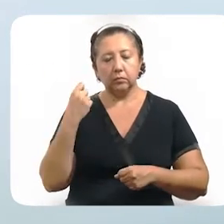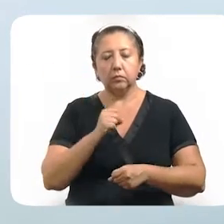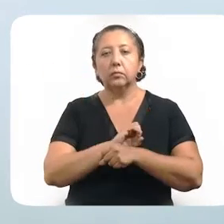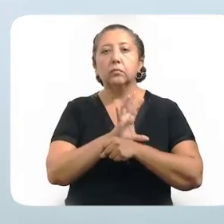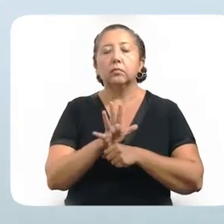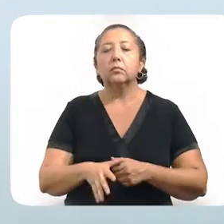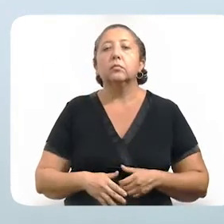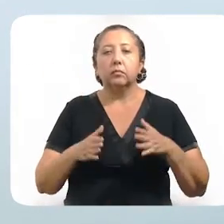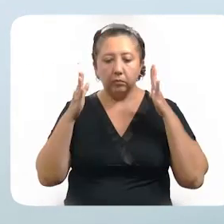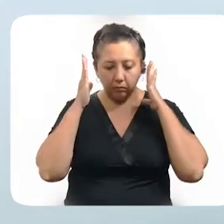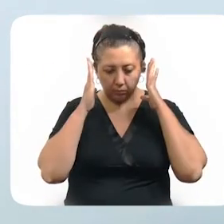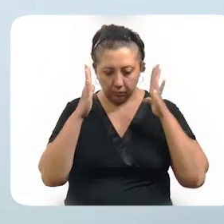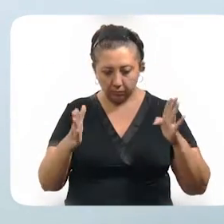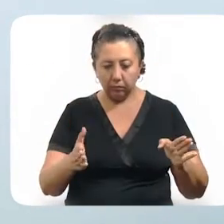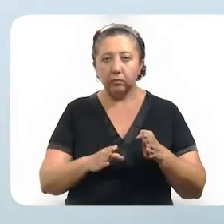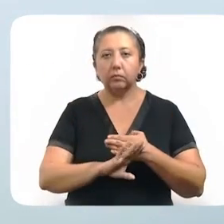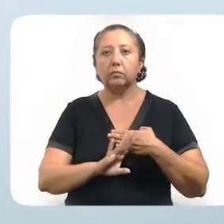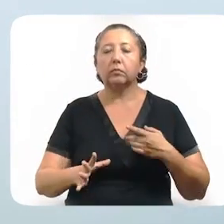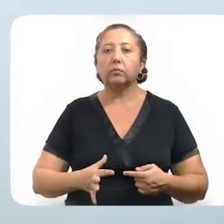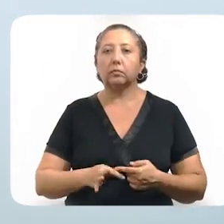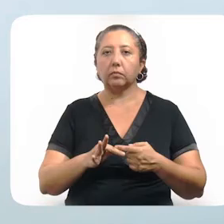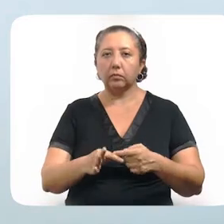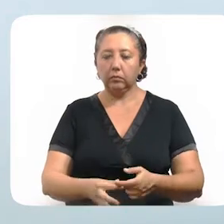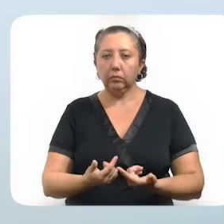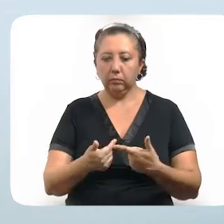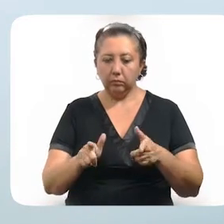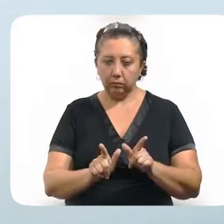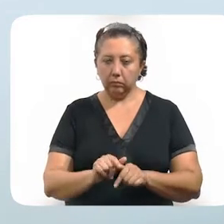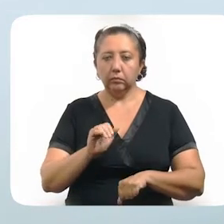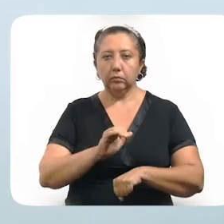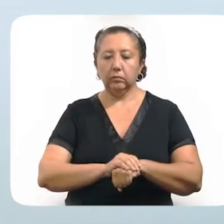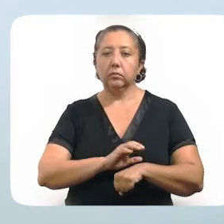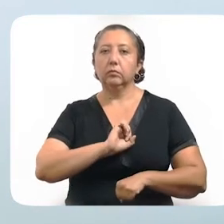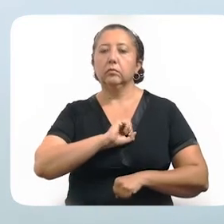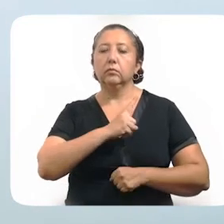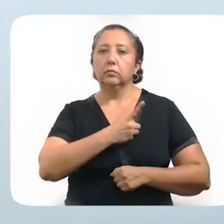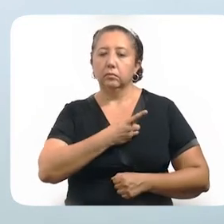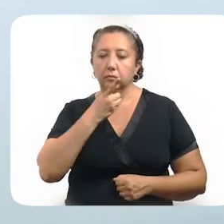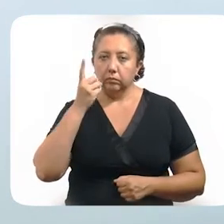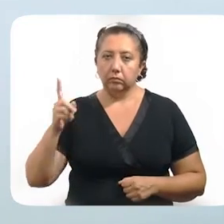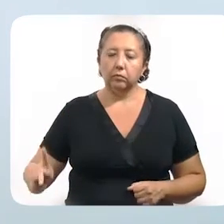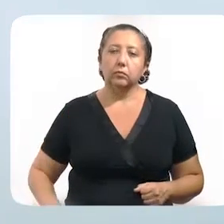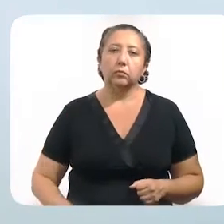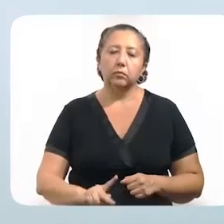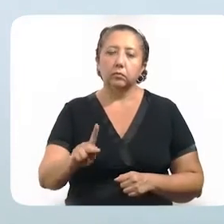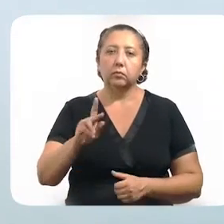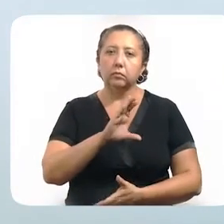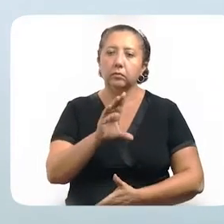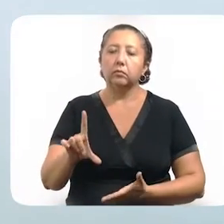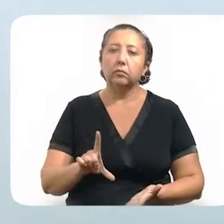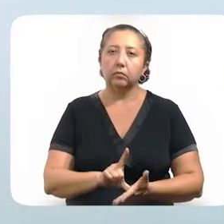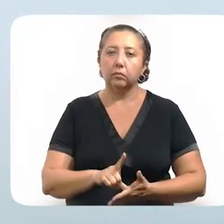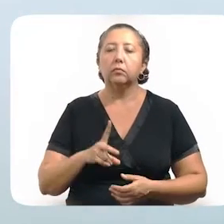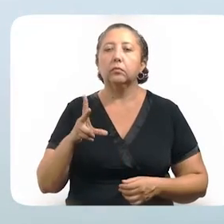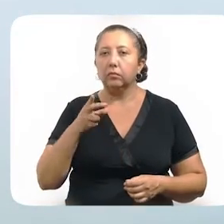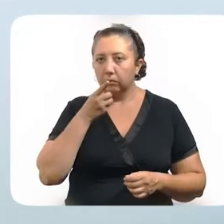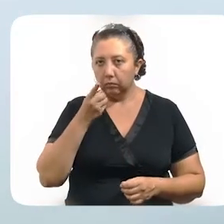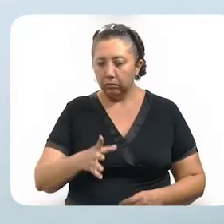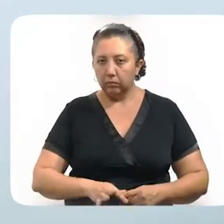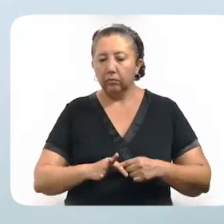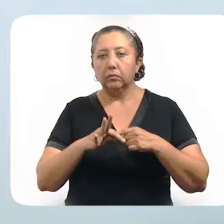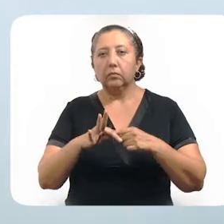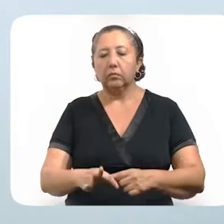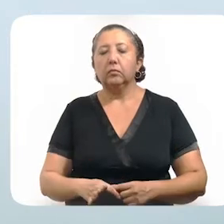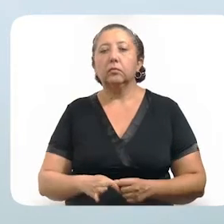coronavirus focalizando la prevención con la presencia de brigadas de amigos de la salud en los municipios colonias y comisarías que